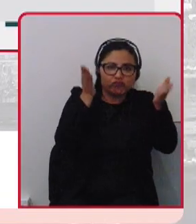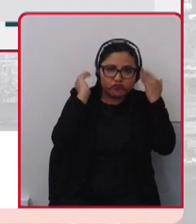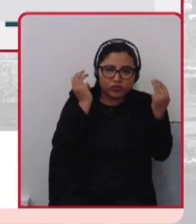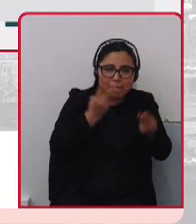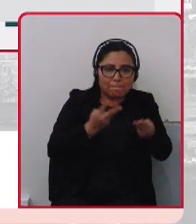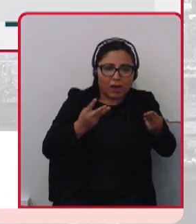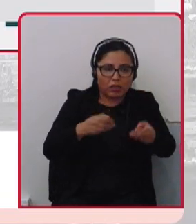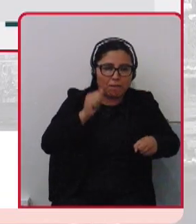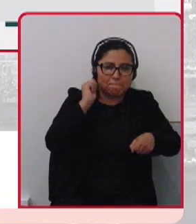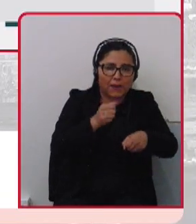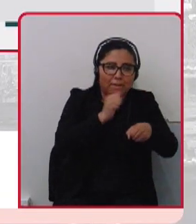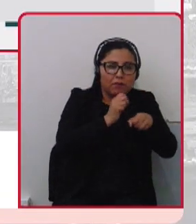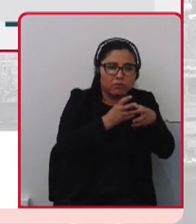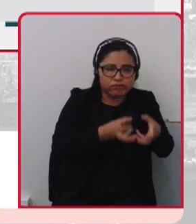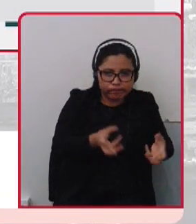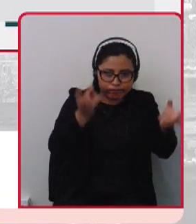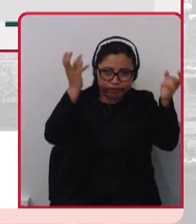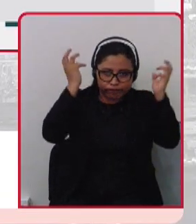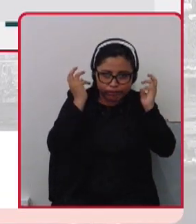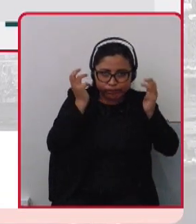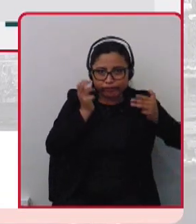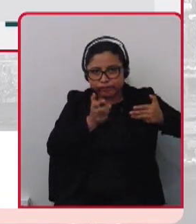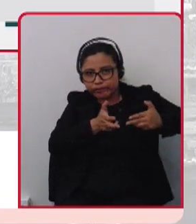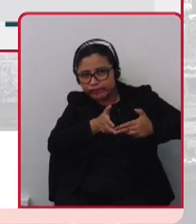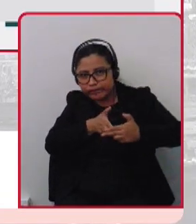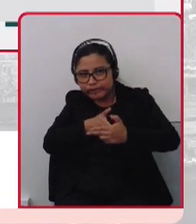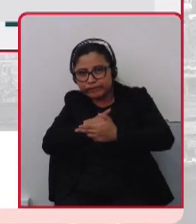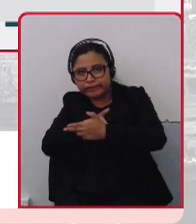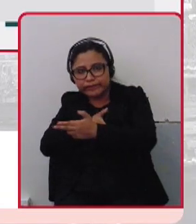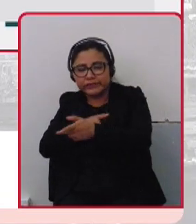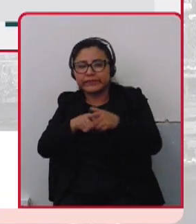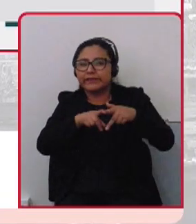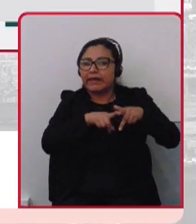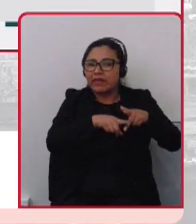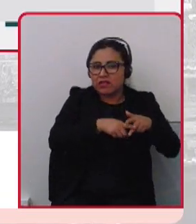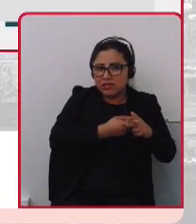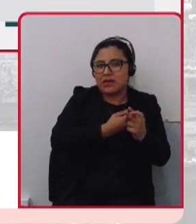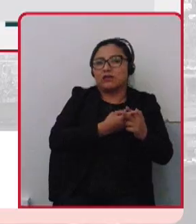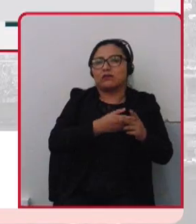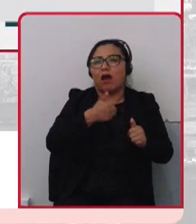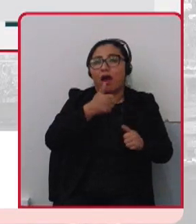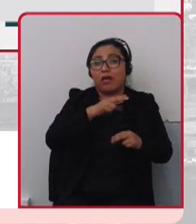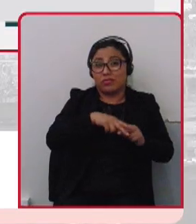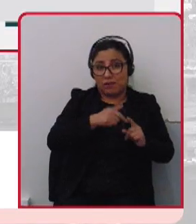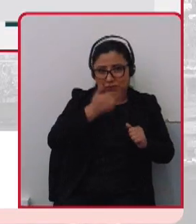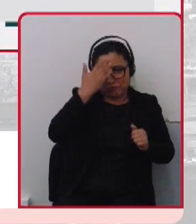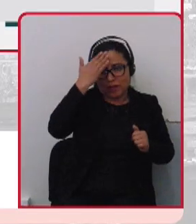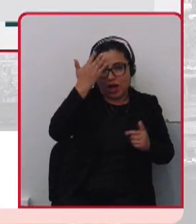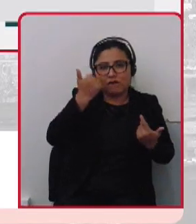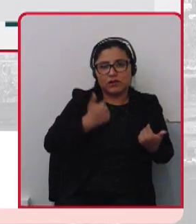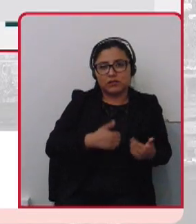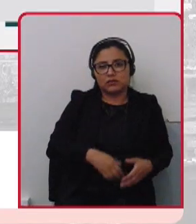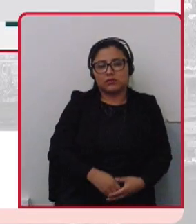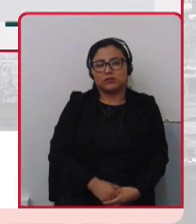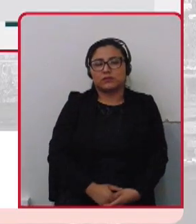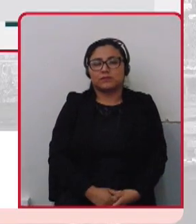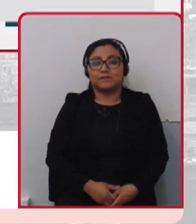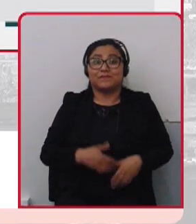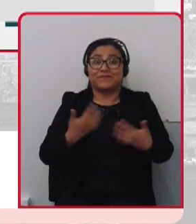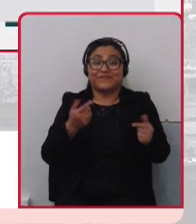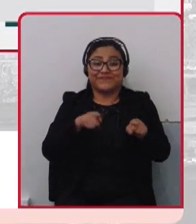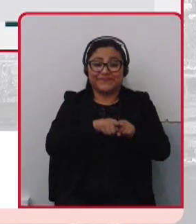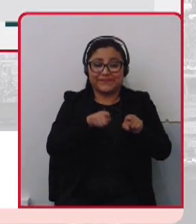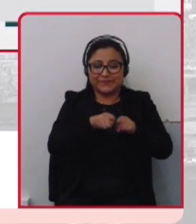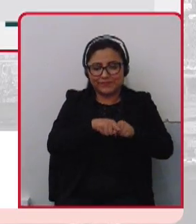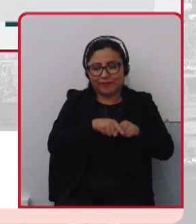mineral chancado, ¿ya? Así que tenemos cierto grado de conocimiento desde los inicios de Antamina de estas infraestructuras. Es así que también a